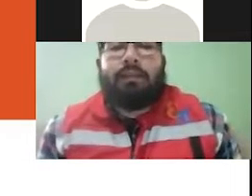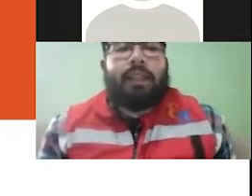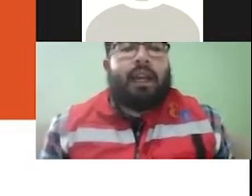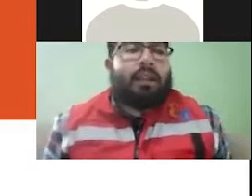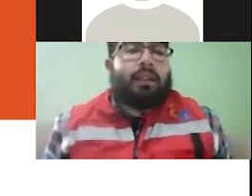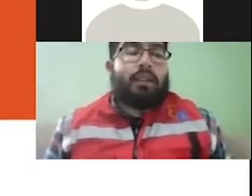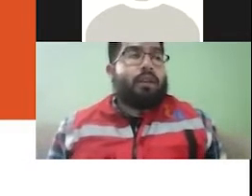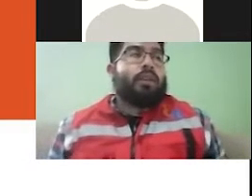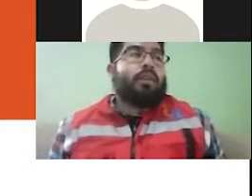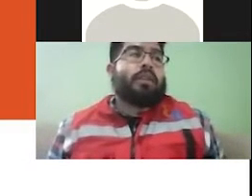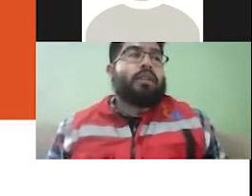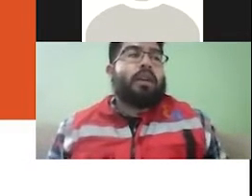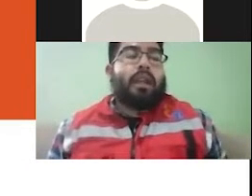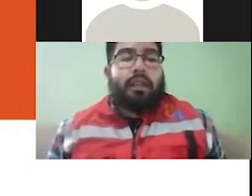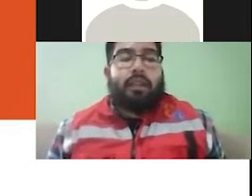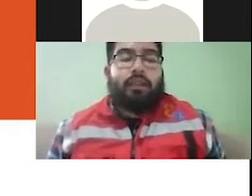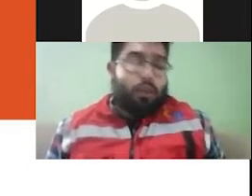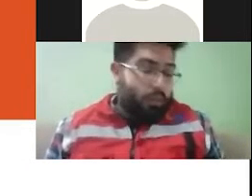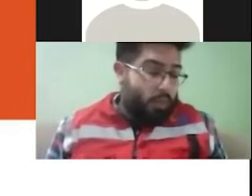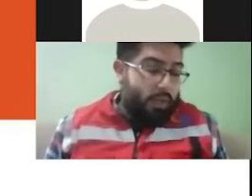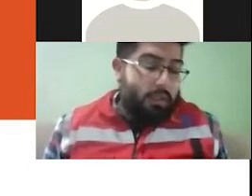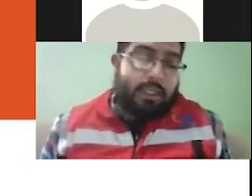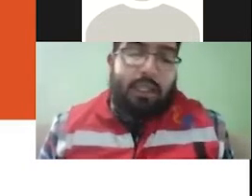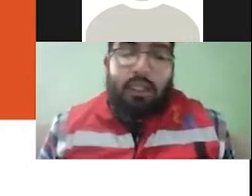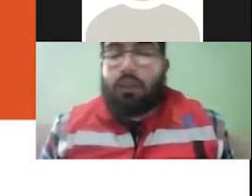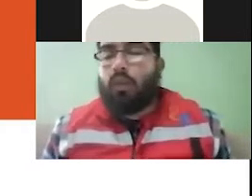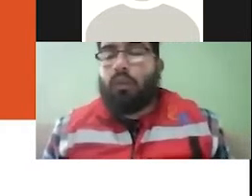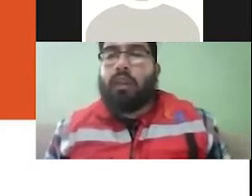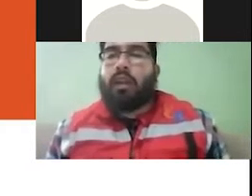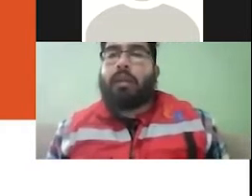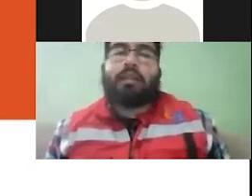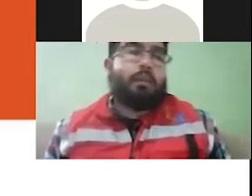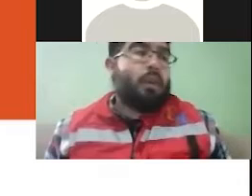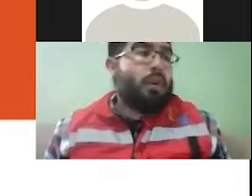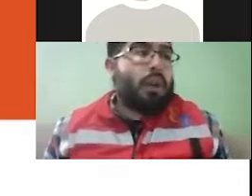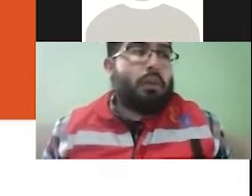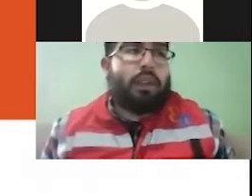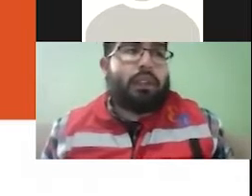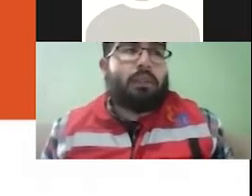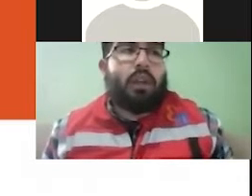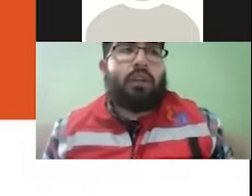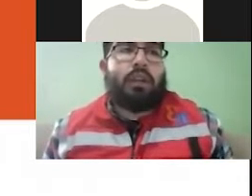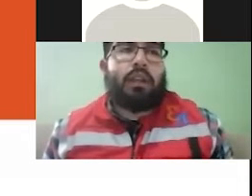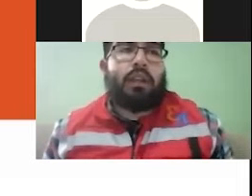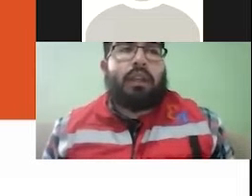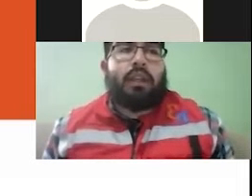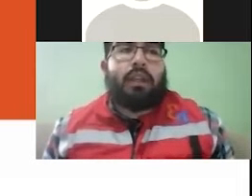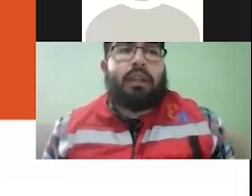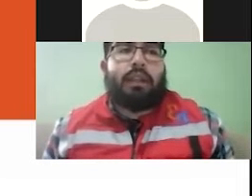que al final de todos los simulacros que se hagan, tanto como de amenaza de bomba, como de simulacro